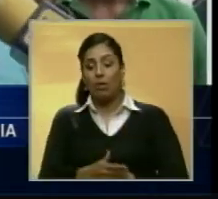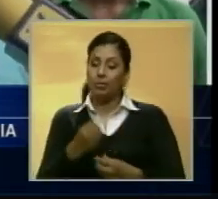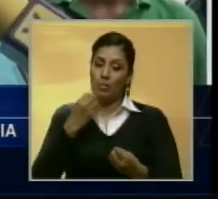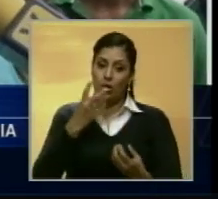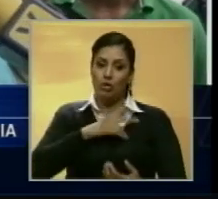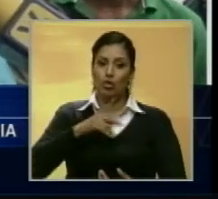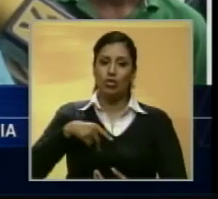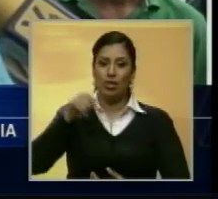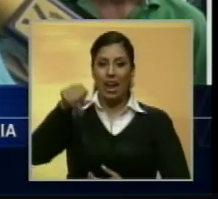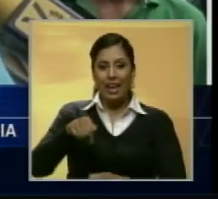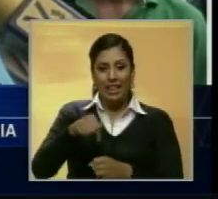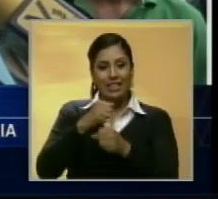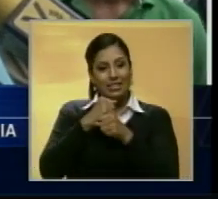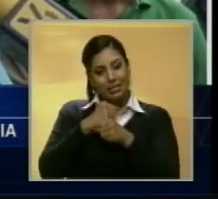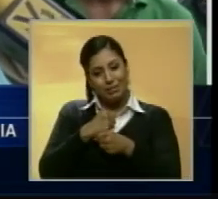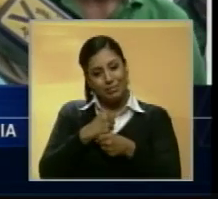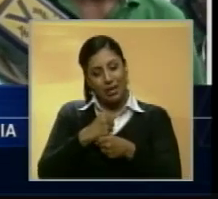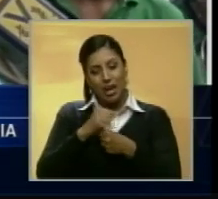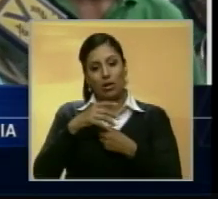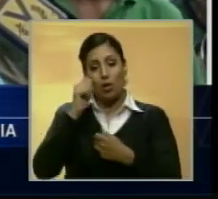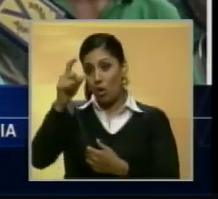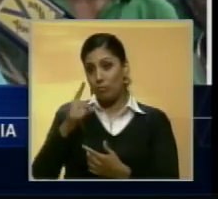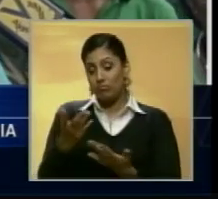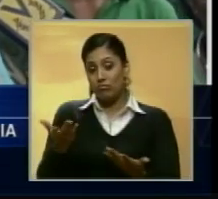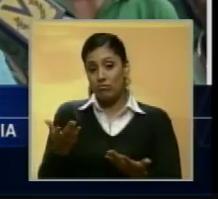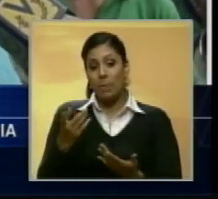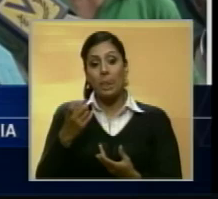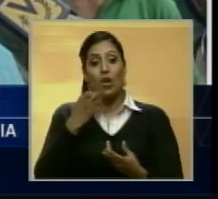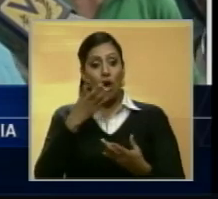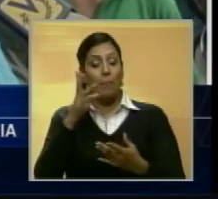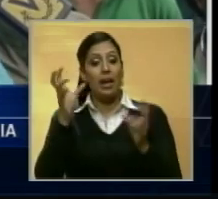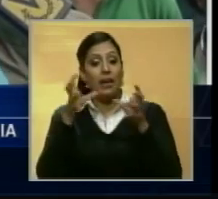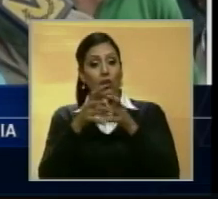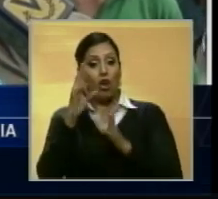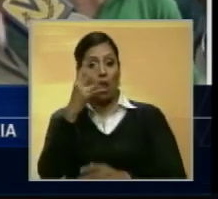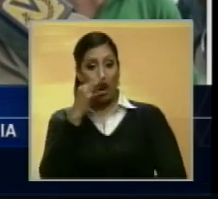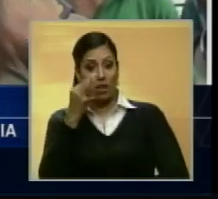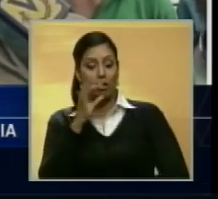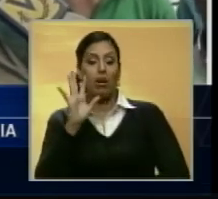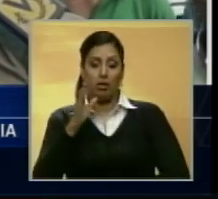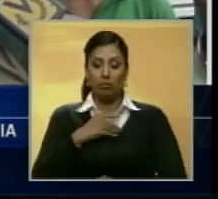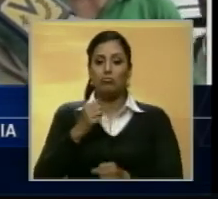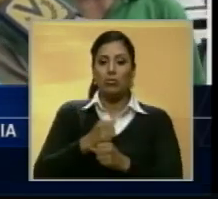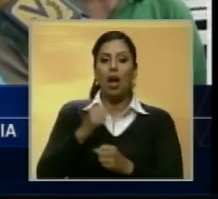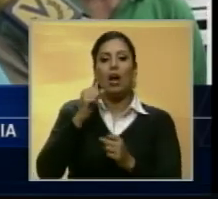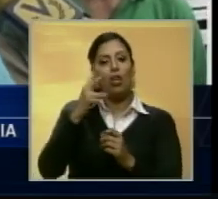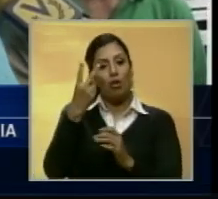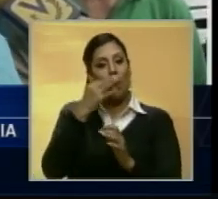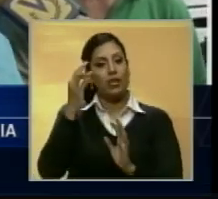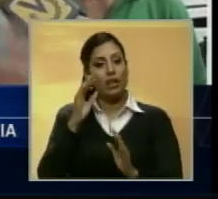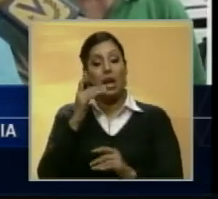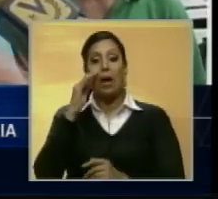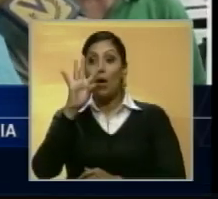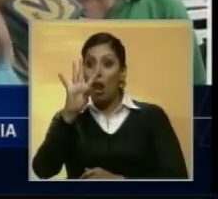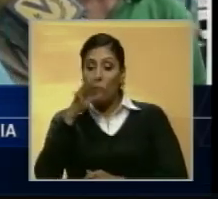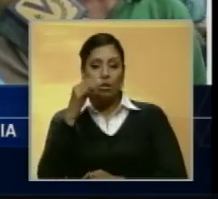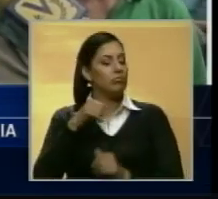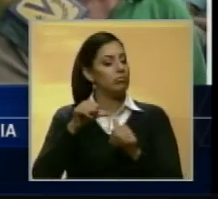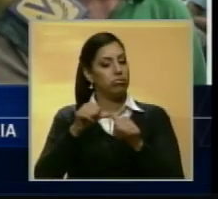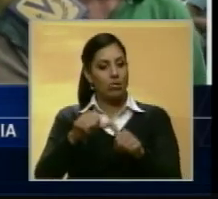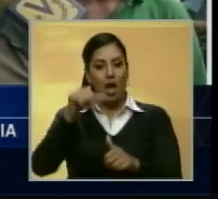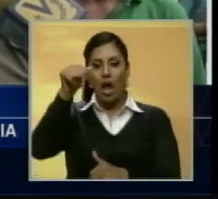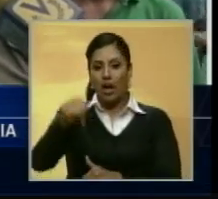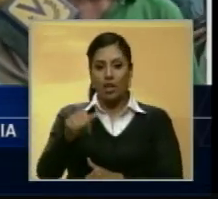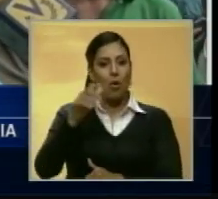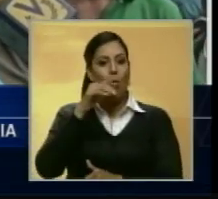bueno, estamos aquí esperando por él. Dijo que se iban a reunir a las 2 de la tarde, vamos a estar hasta las 2 de la tarde. Si es a las 4, vamos a estar